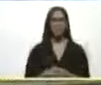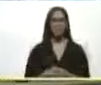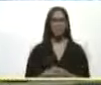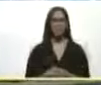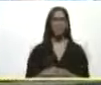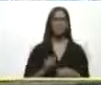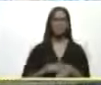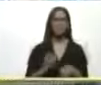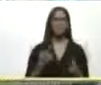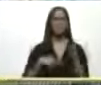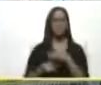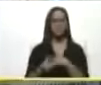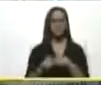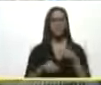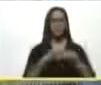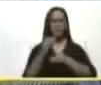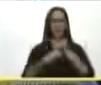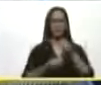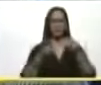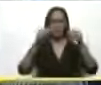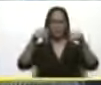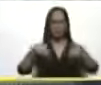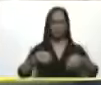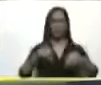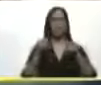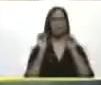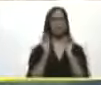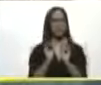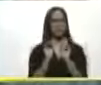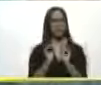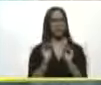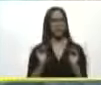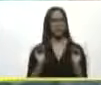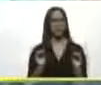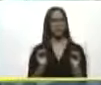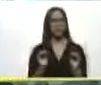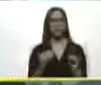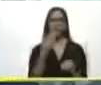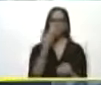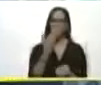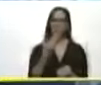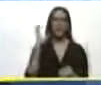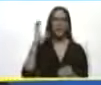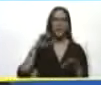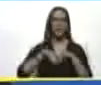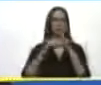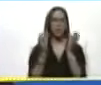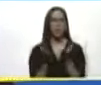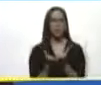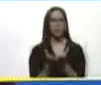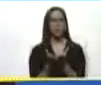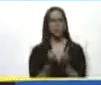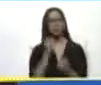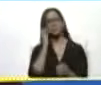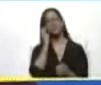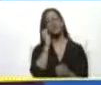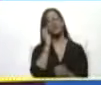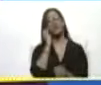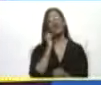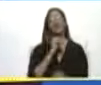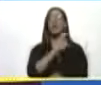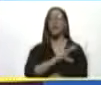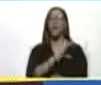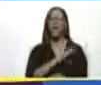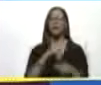Por eso vamos a configurar hoy, y así lo anuncio ante el país y ante el mundo, el comando de